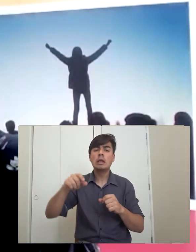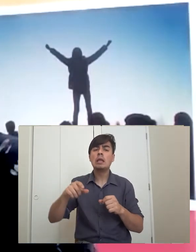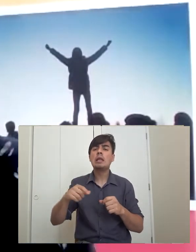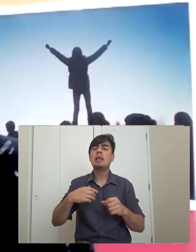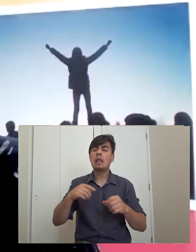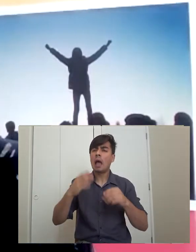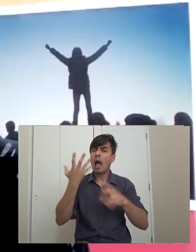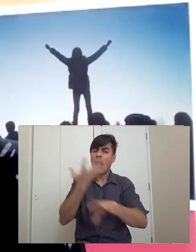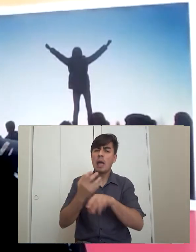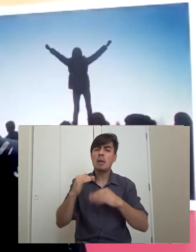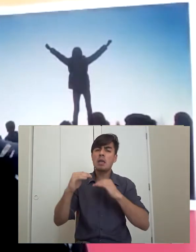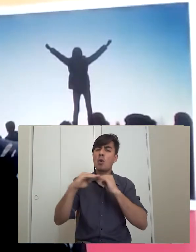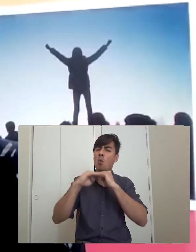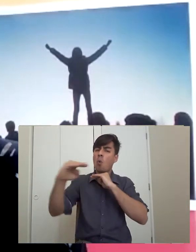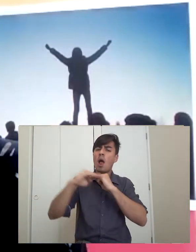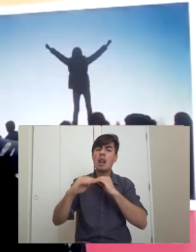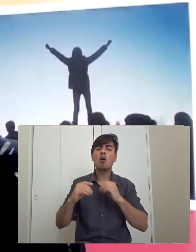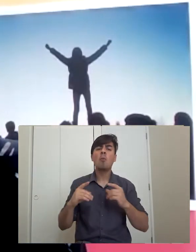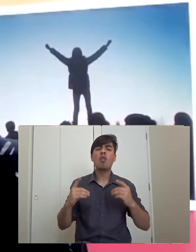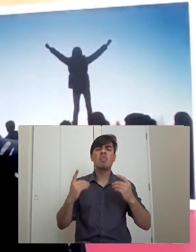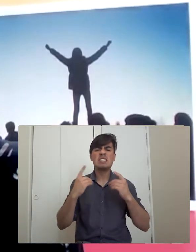mismos desafíos